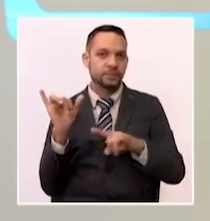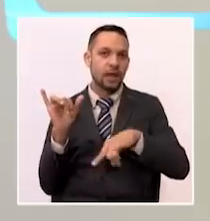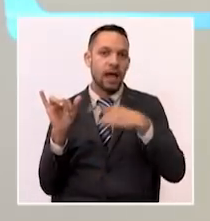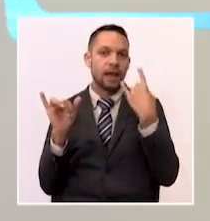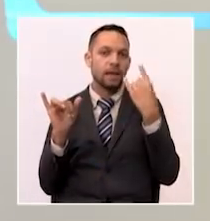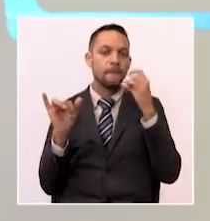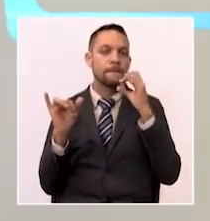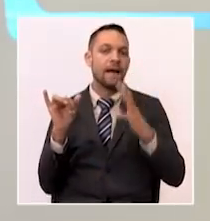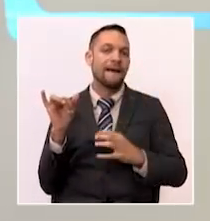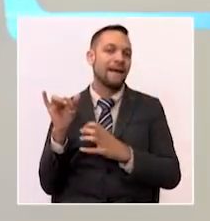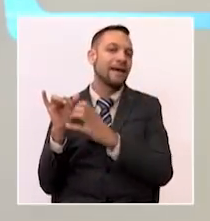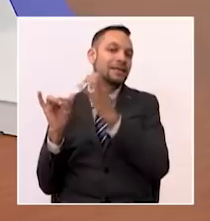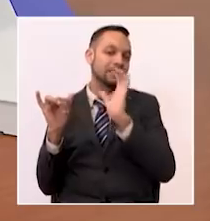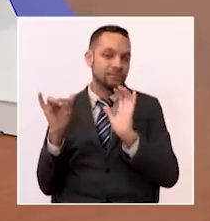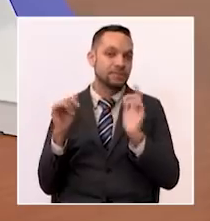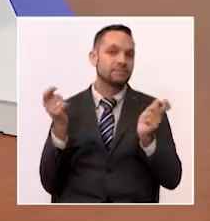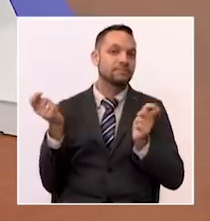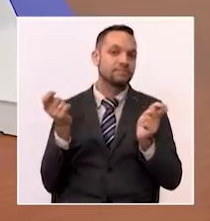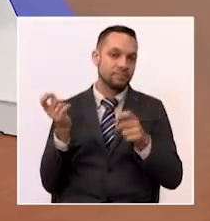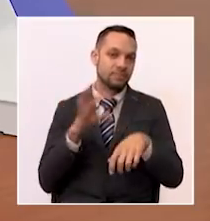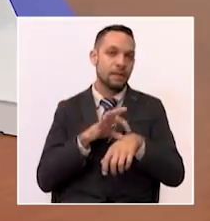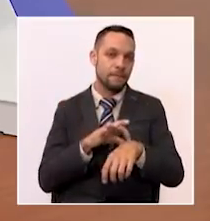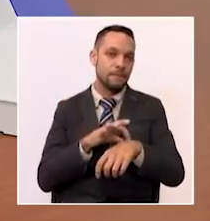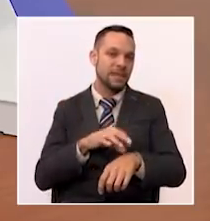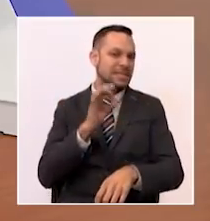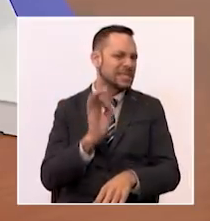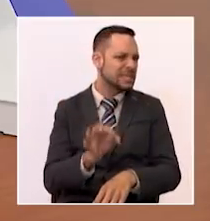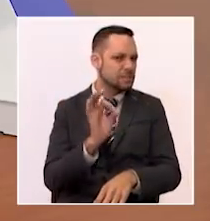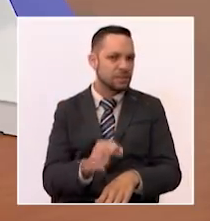maligna. Nuestras líneas telefónicas